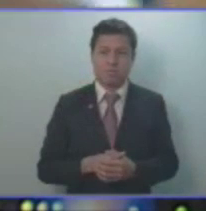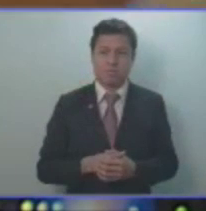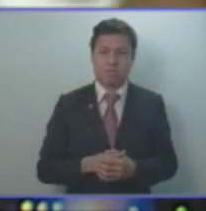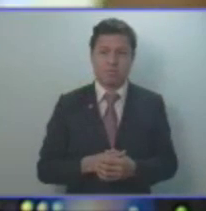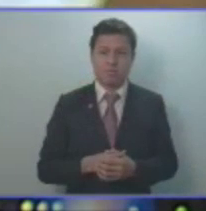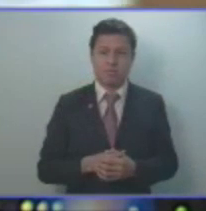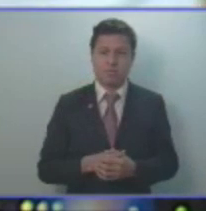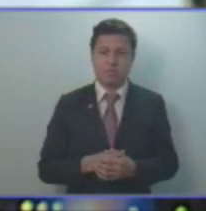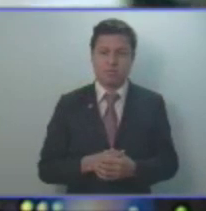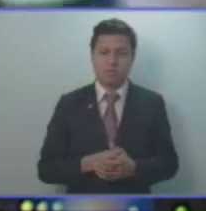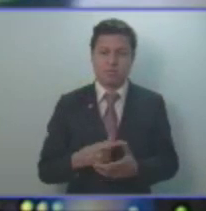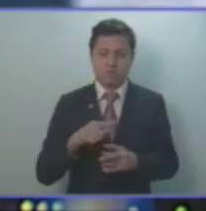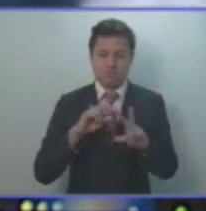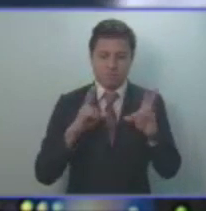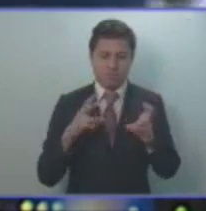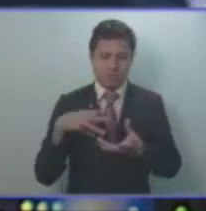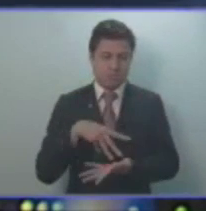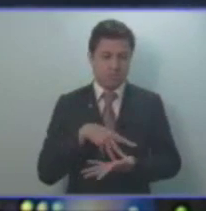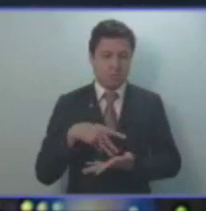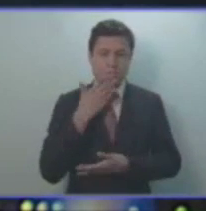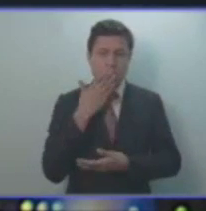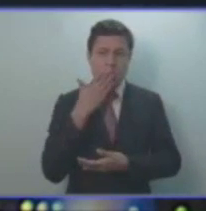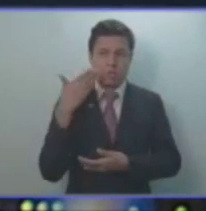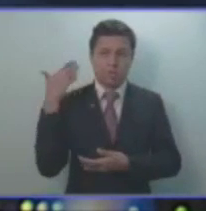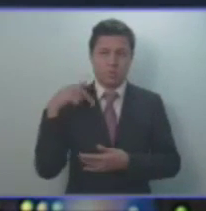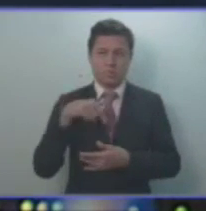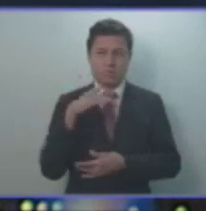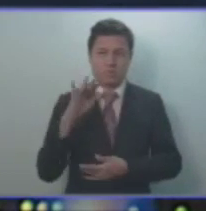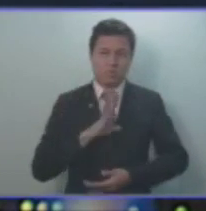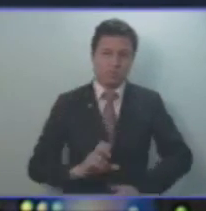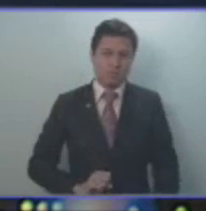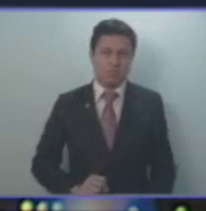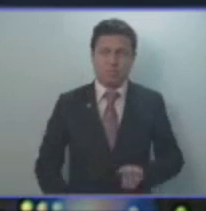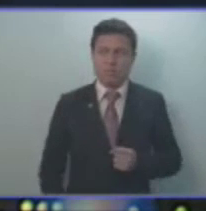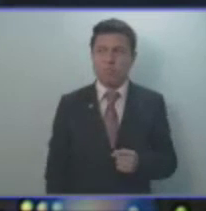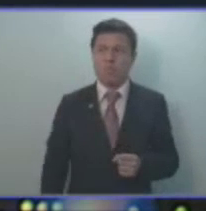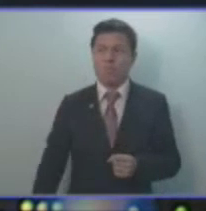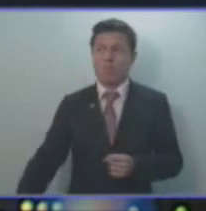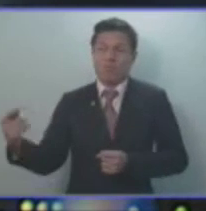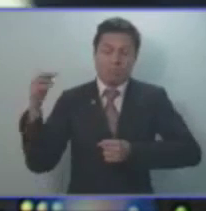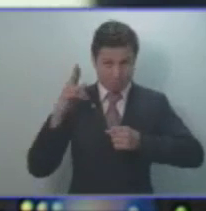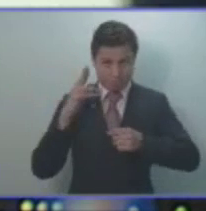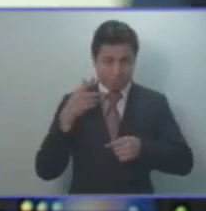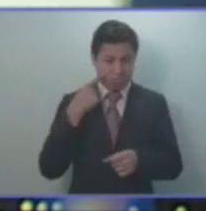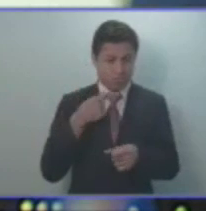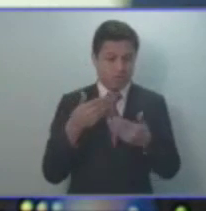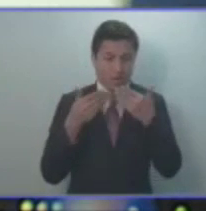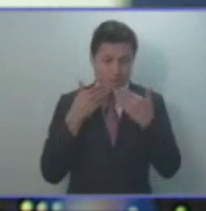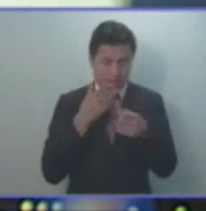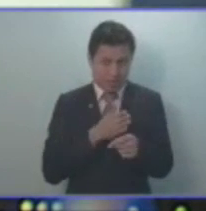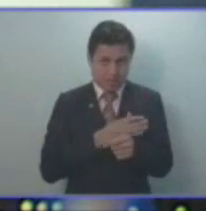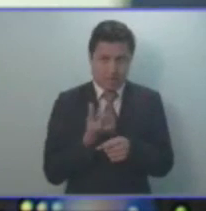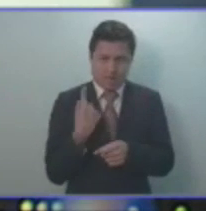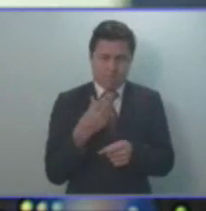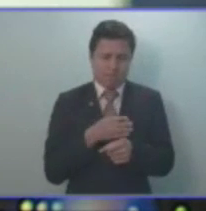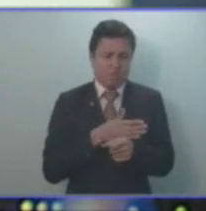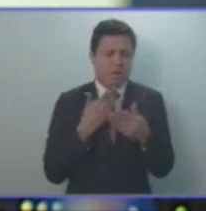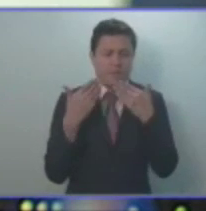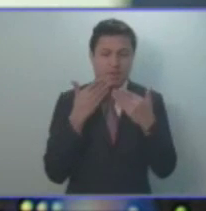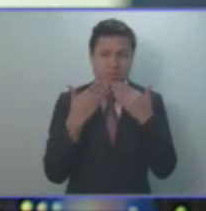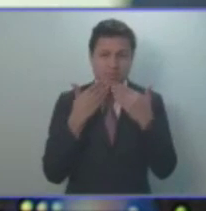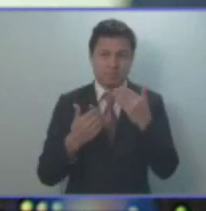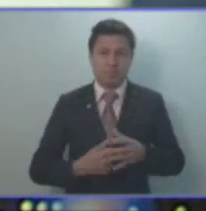pública por los pueblos indígenas de El Salvador. En razón de lo anterior, la comisión